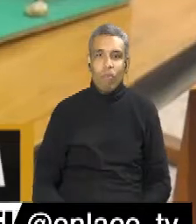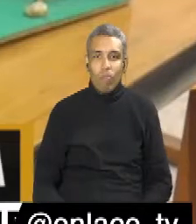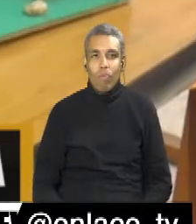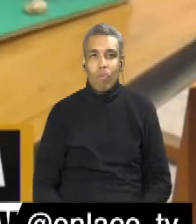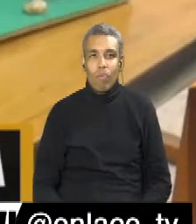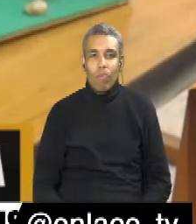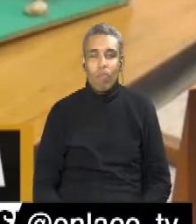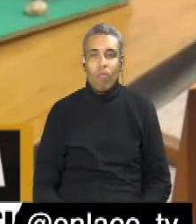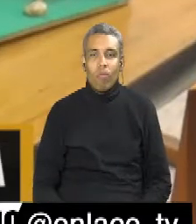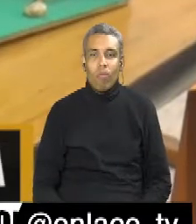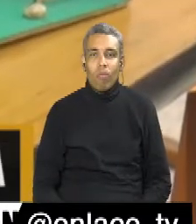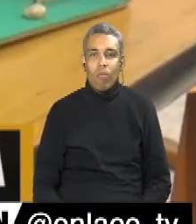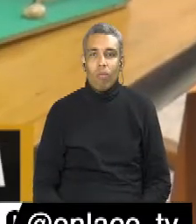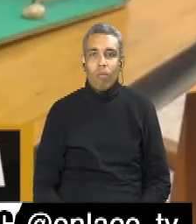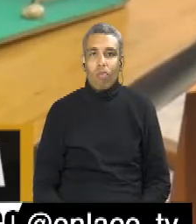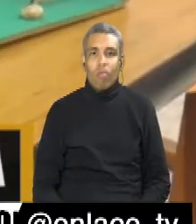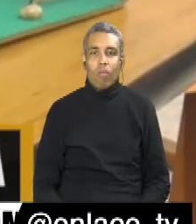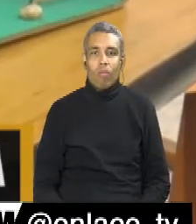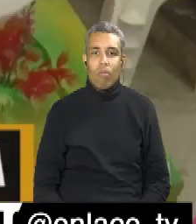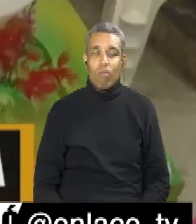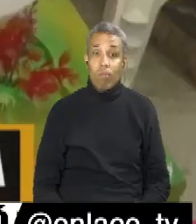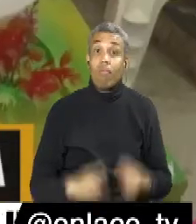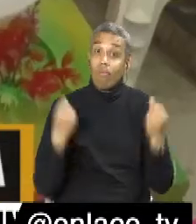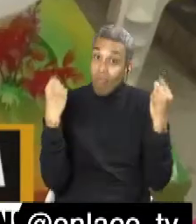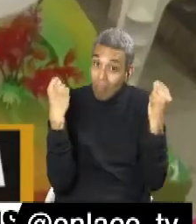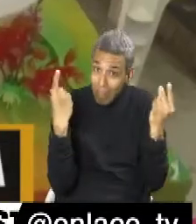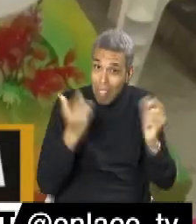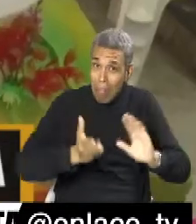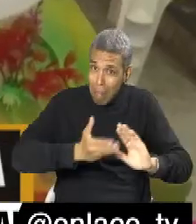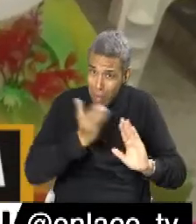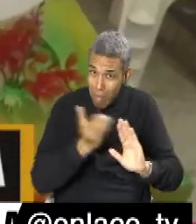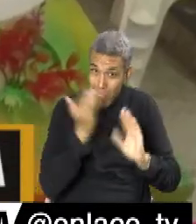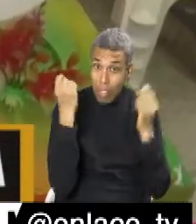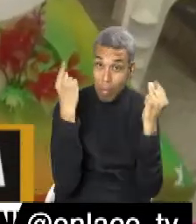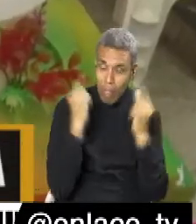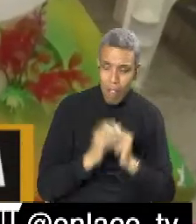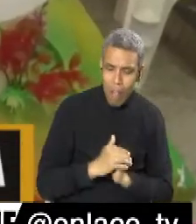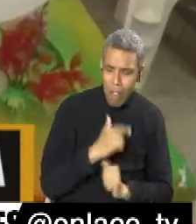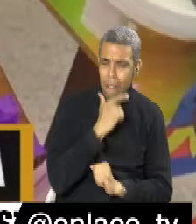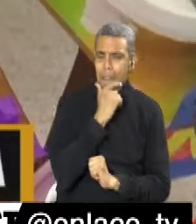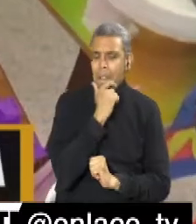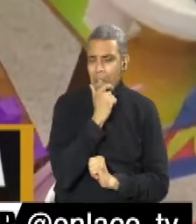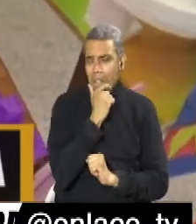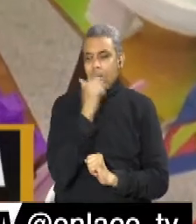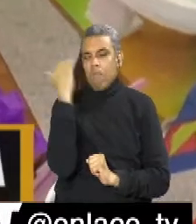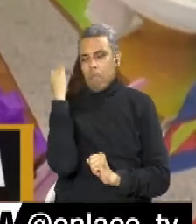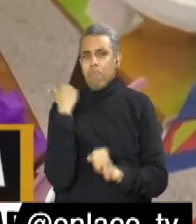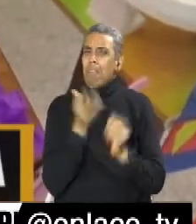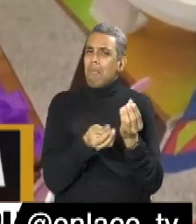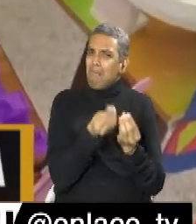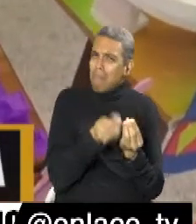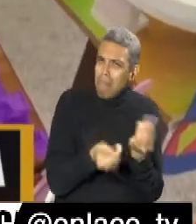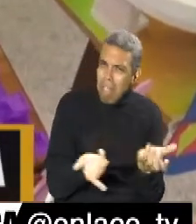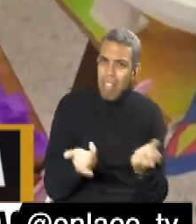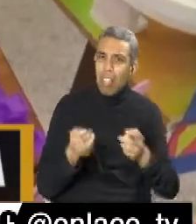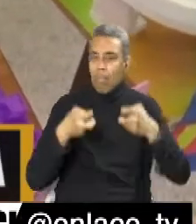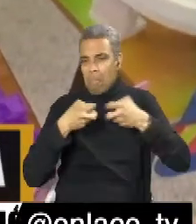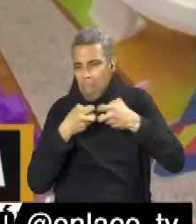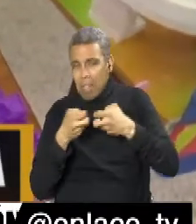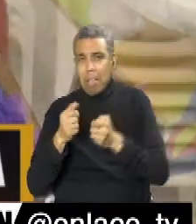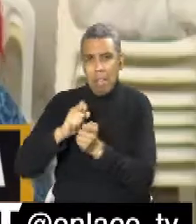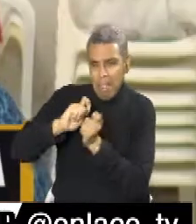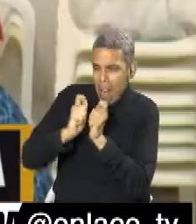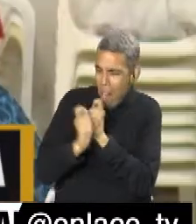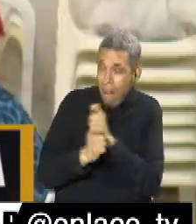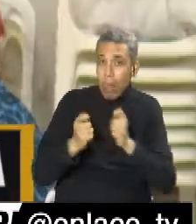Mundos pequeños, de tal manera que ellos puedan entender realmente lo que grandes teóricos han hablado frente a las transformaciones de energía,